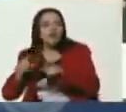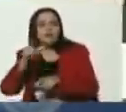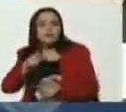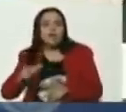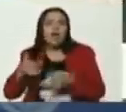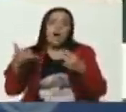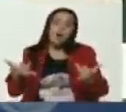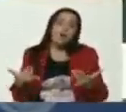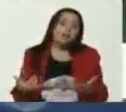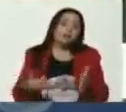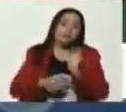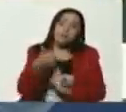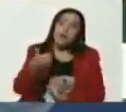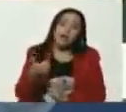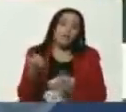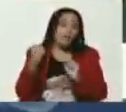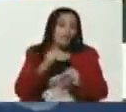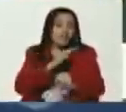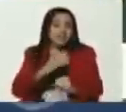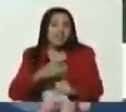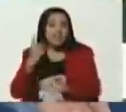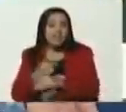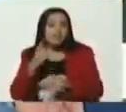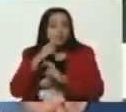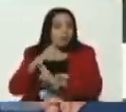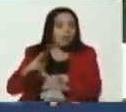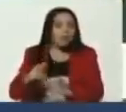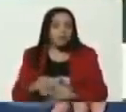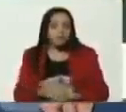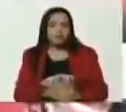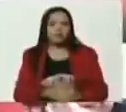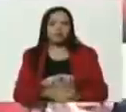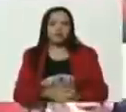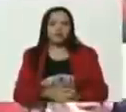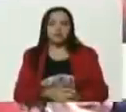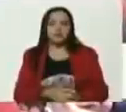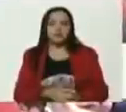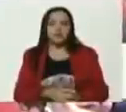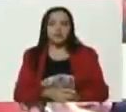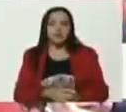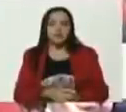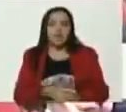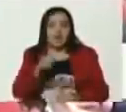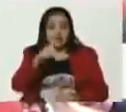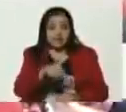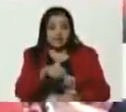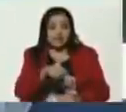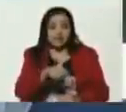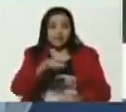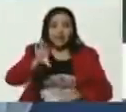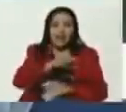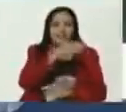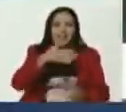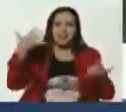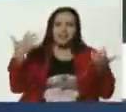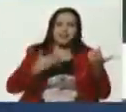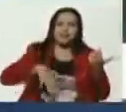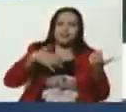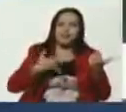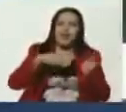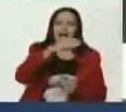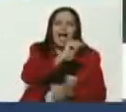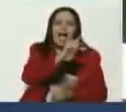duro. No, aquí Ali, ¿qué es lo que nos decía? Con el